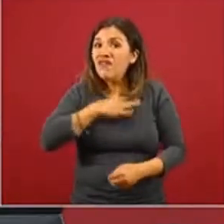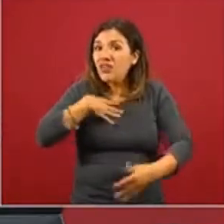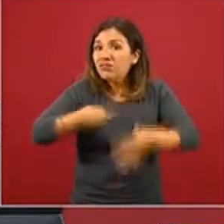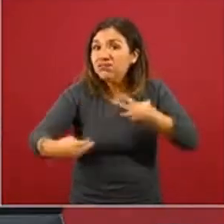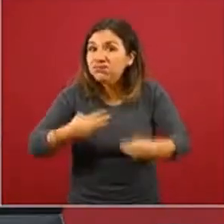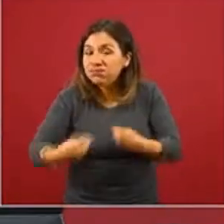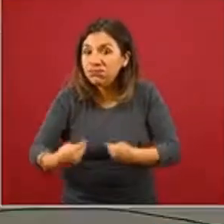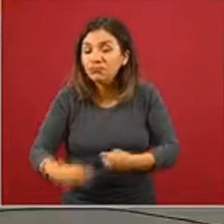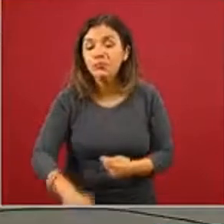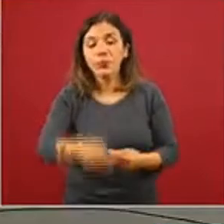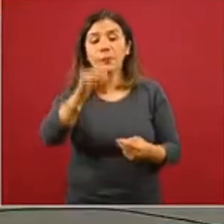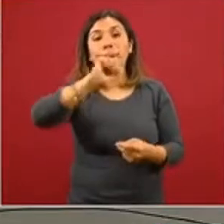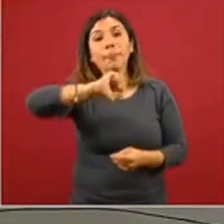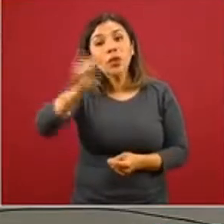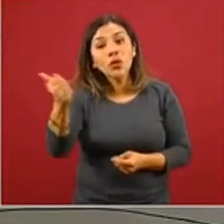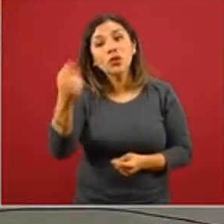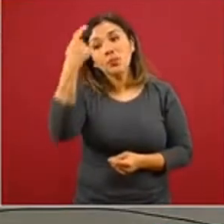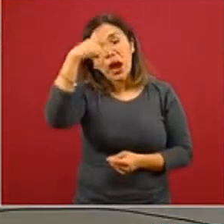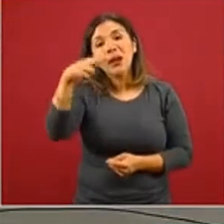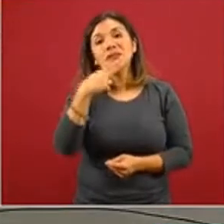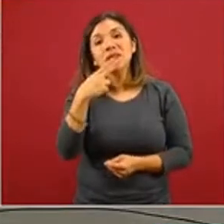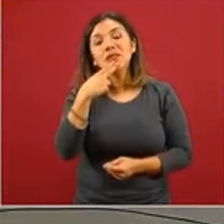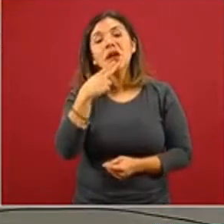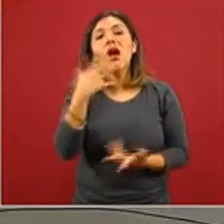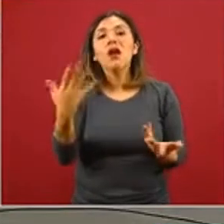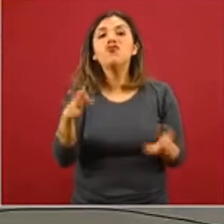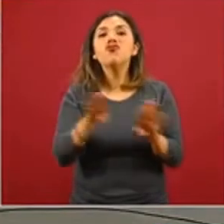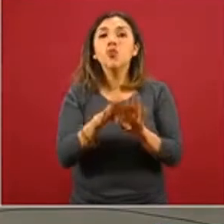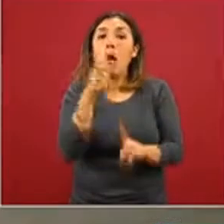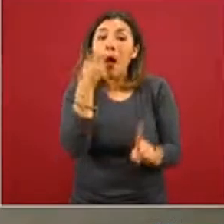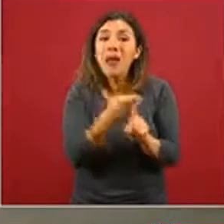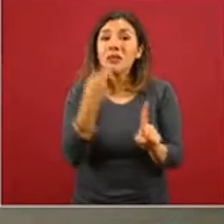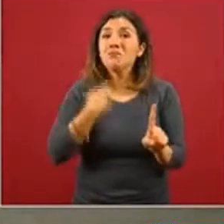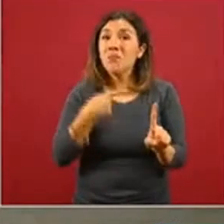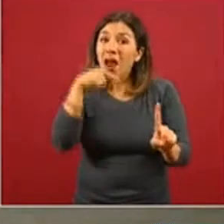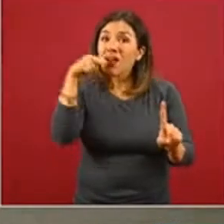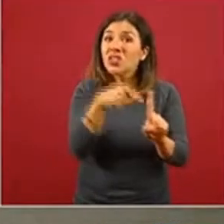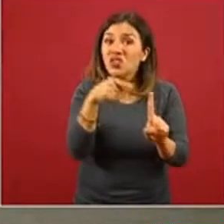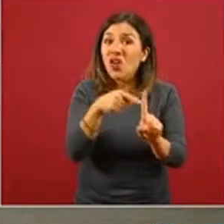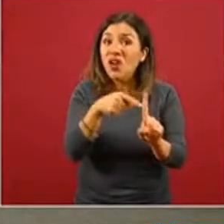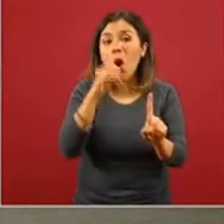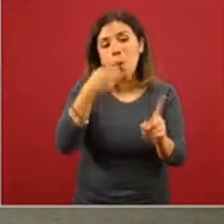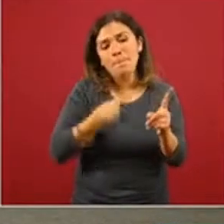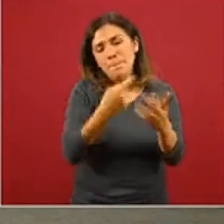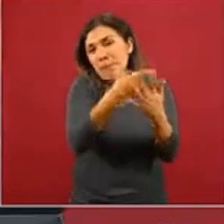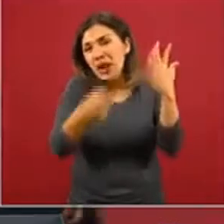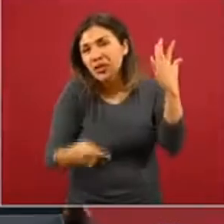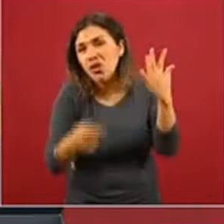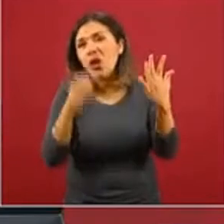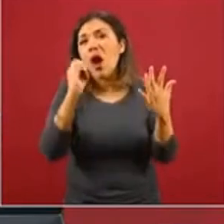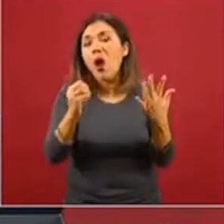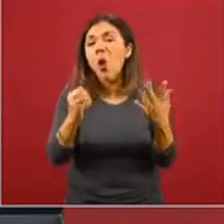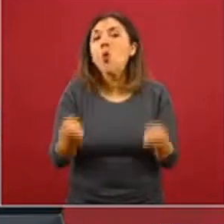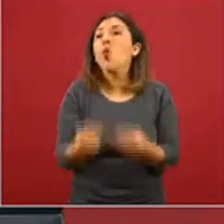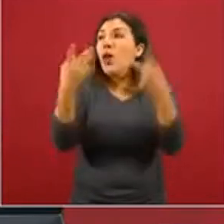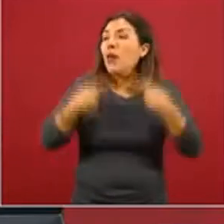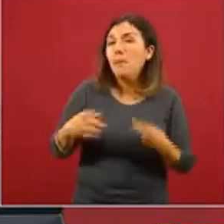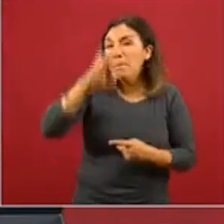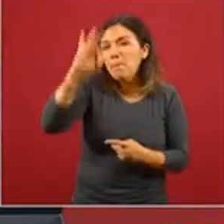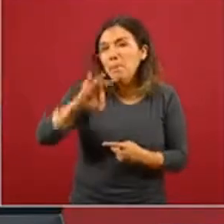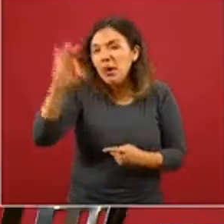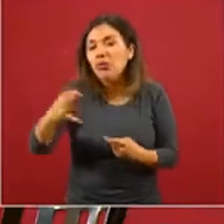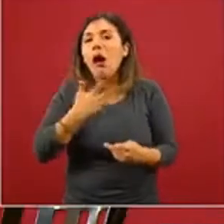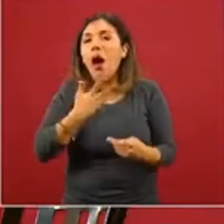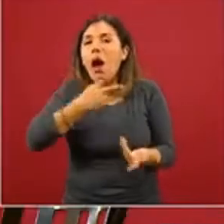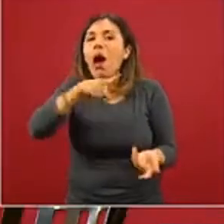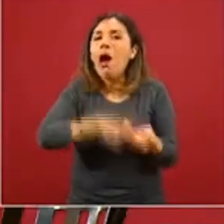infección y potencialmente que nos sirva a decir esta persona o estas personas o este porcentaje de la población